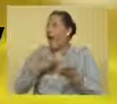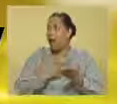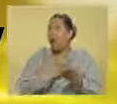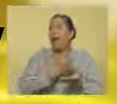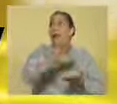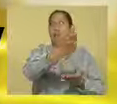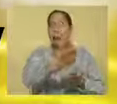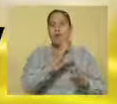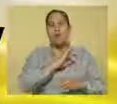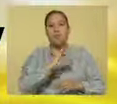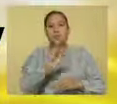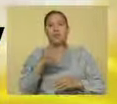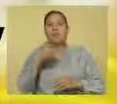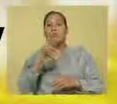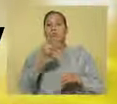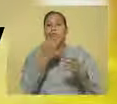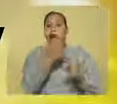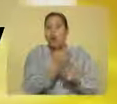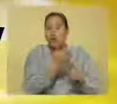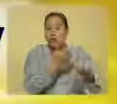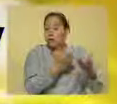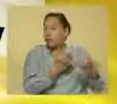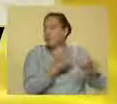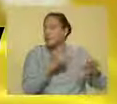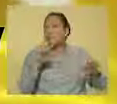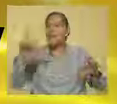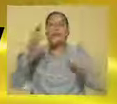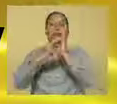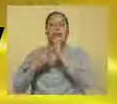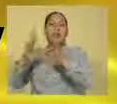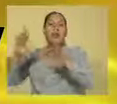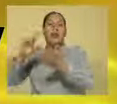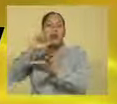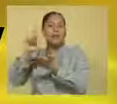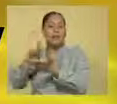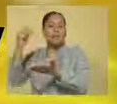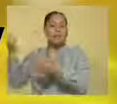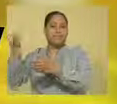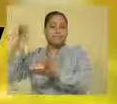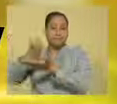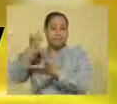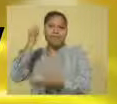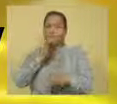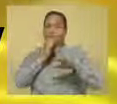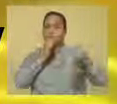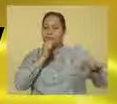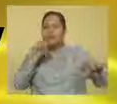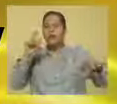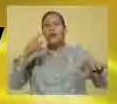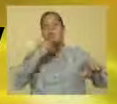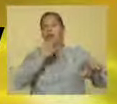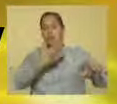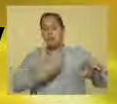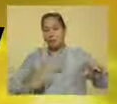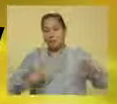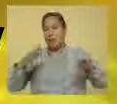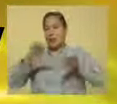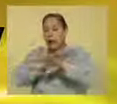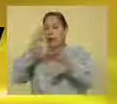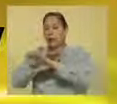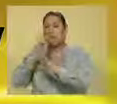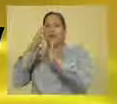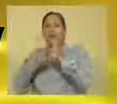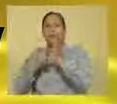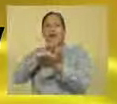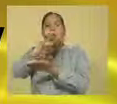es definitivamente la inversión pública. Sería, digamos, la chispa que pueda empezar a tener